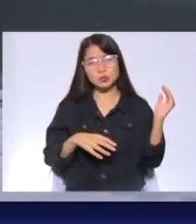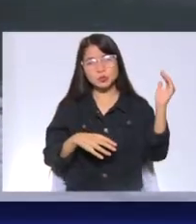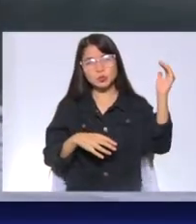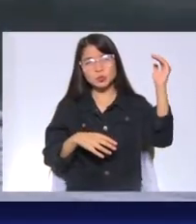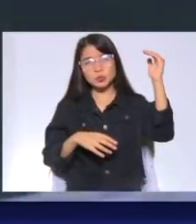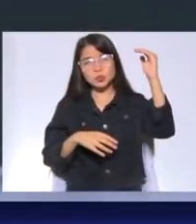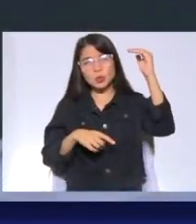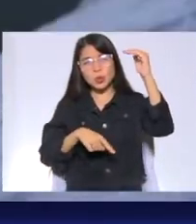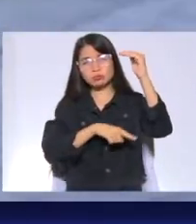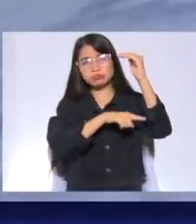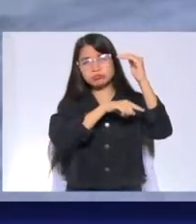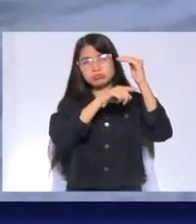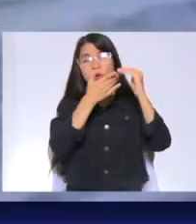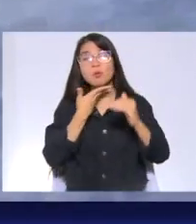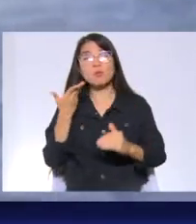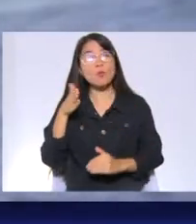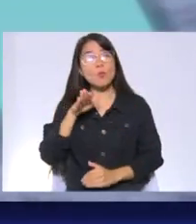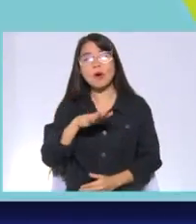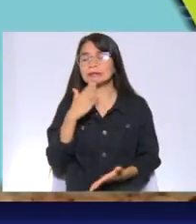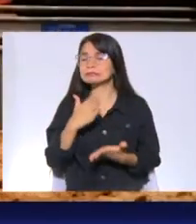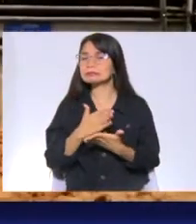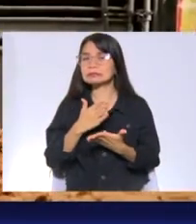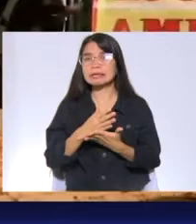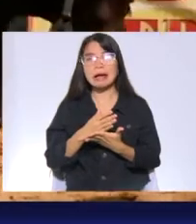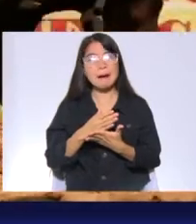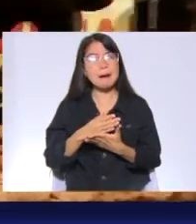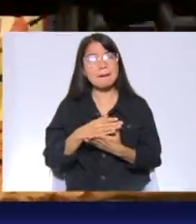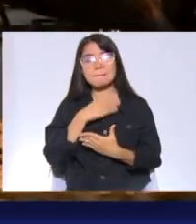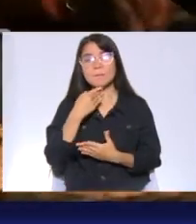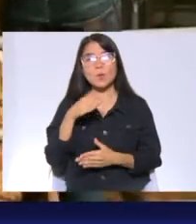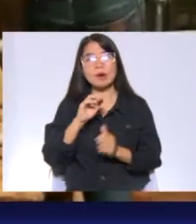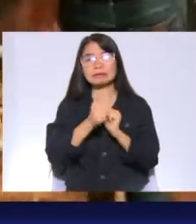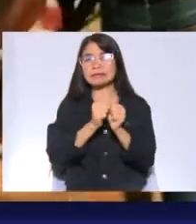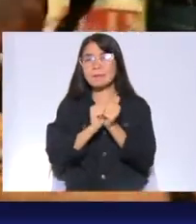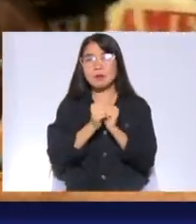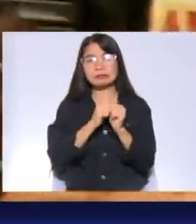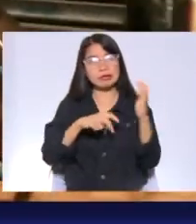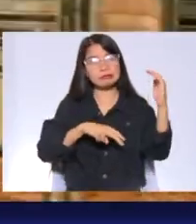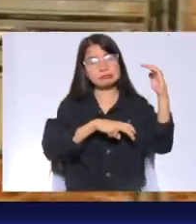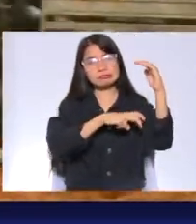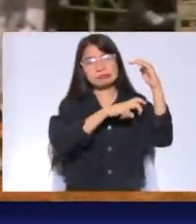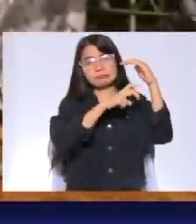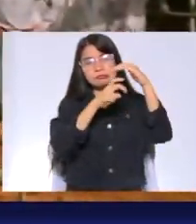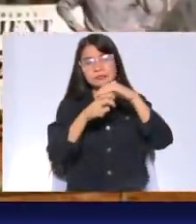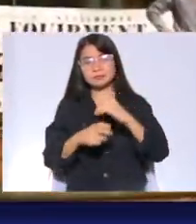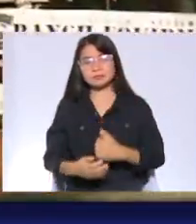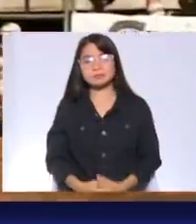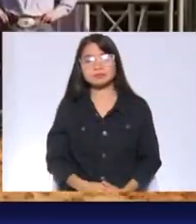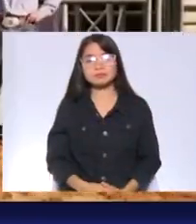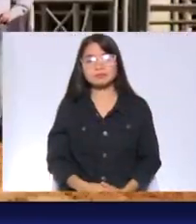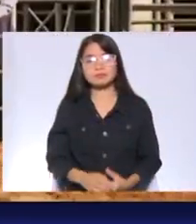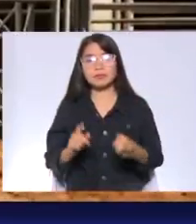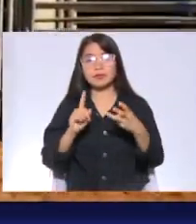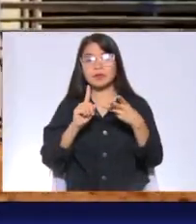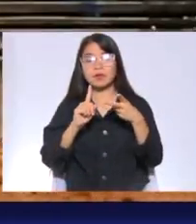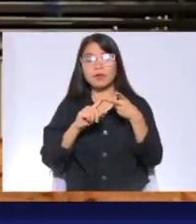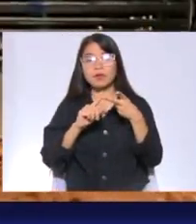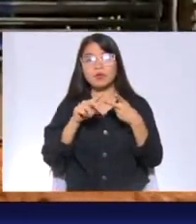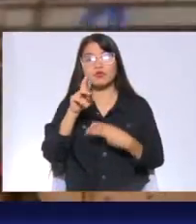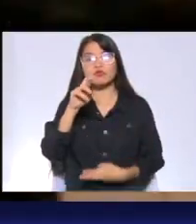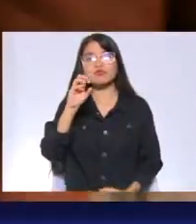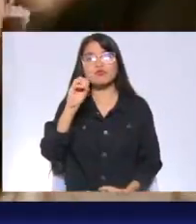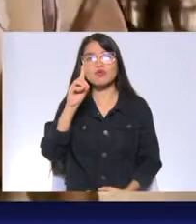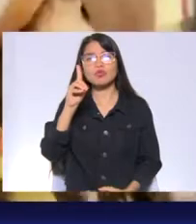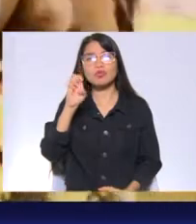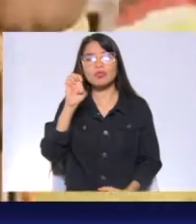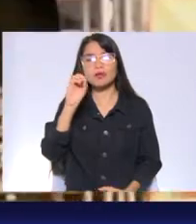surfistas golpeados contra el fondo. Rodeo. Más de 50 muertes al año hacen que esta práctica, famosa en Estados Unidos